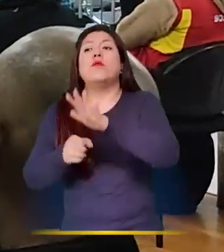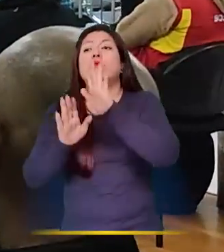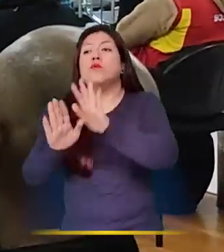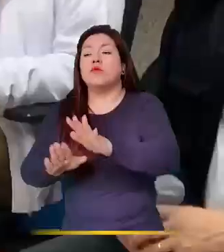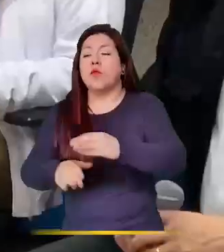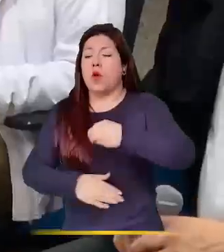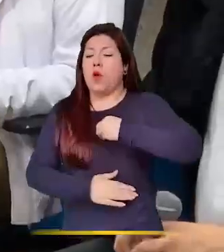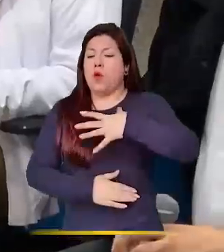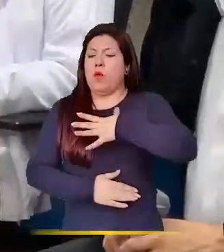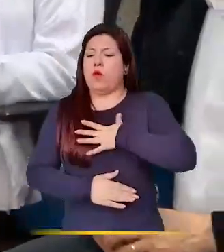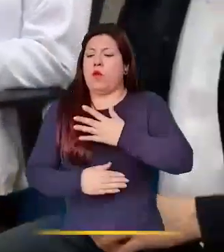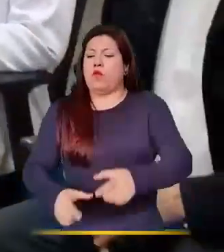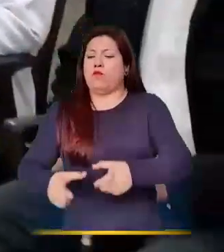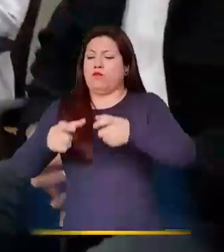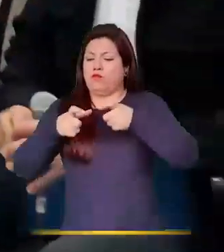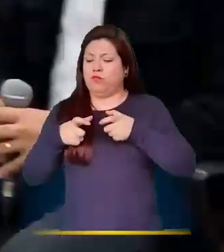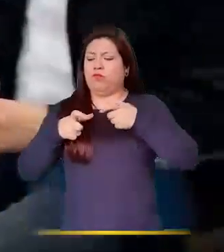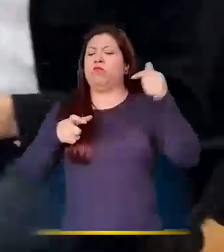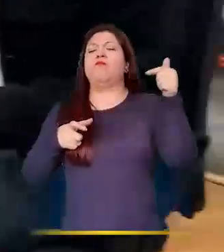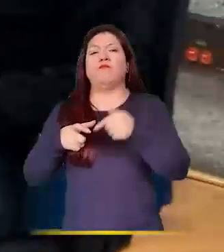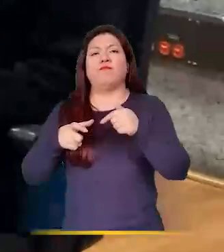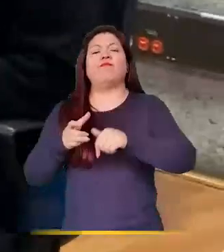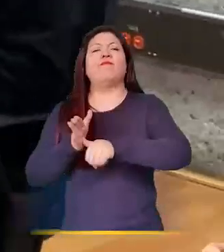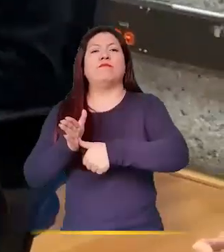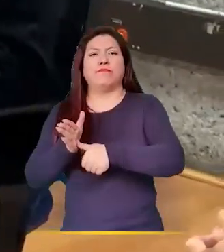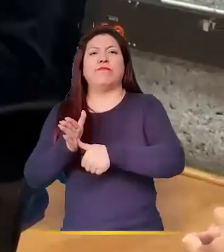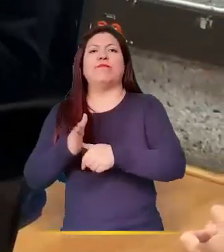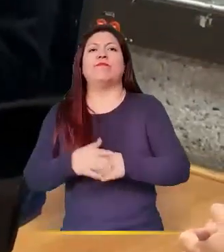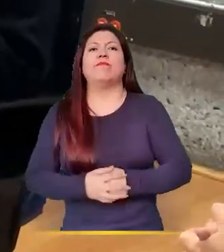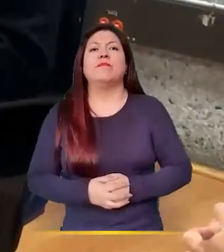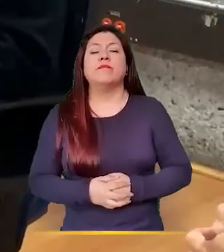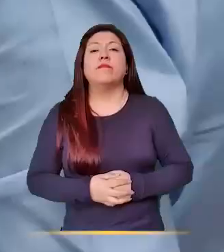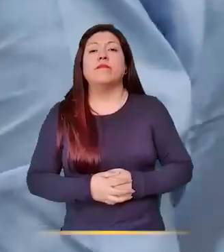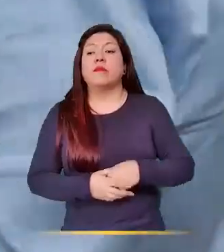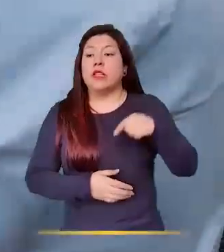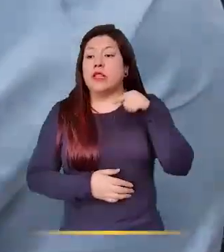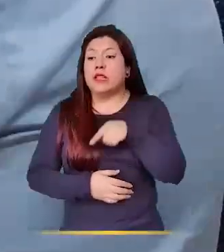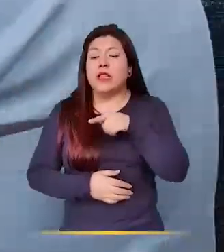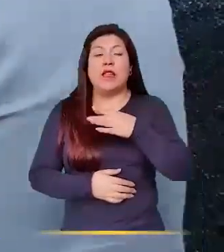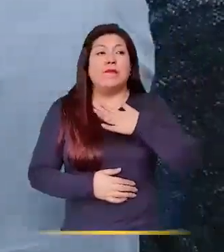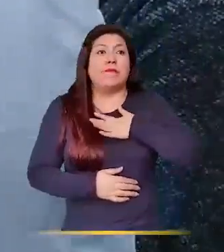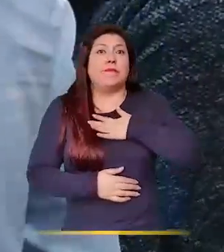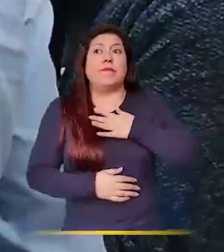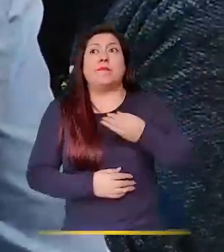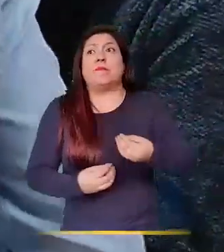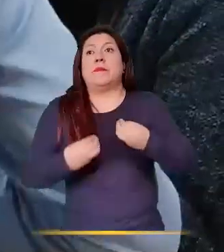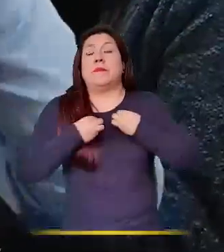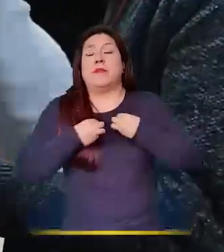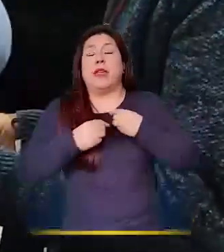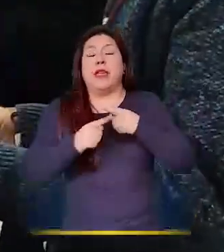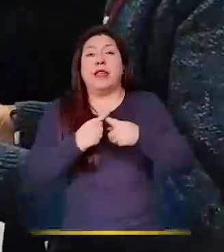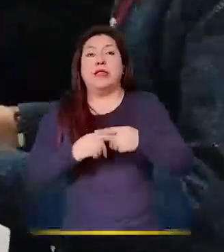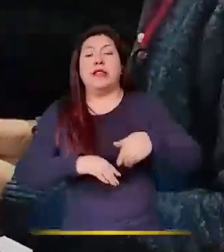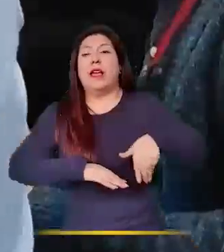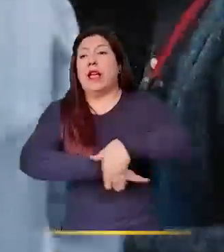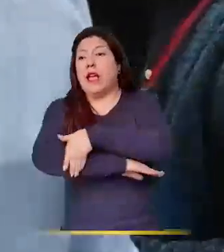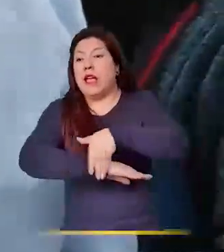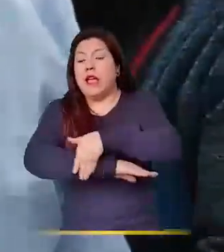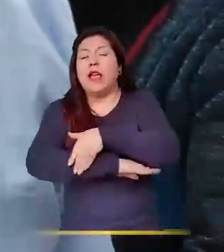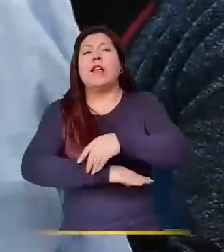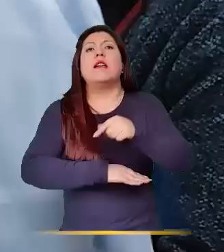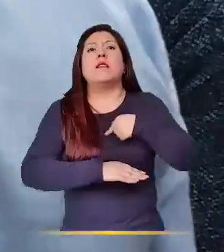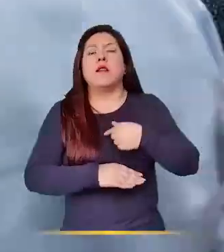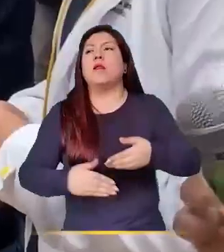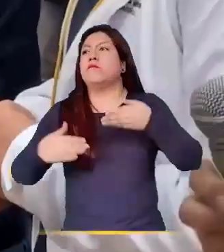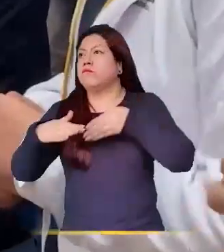agradecimiento a la Registraduría Distrital del Estado Civil por la oportunidad que se les brindó de poder obtener su documento de identidad, ya que por su